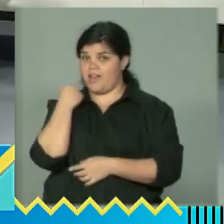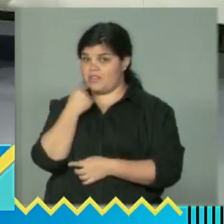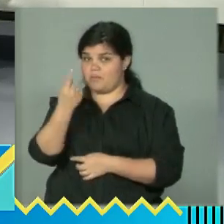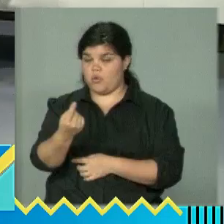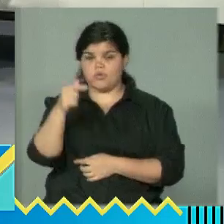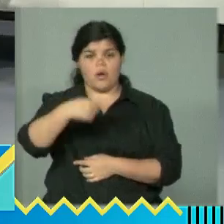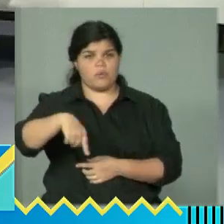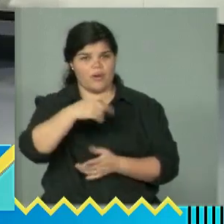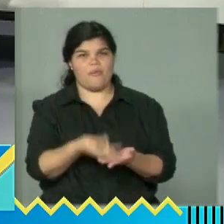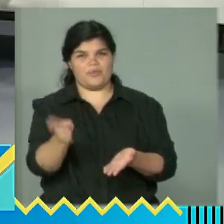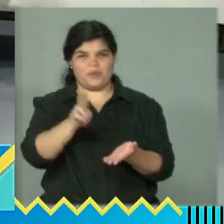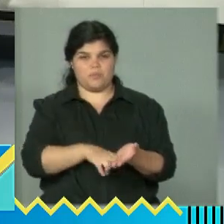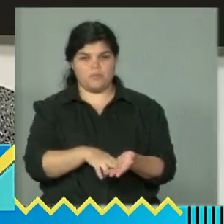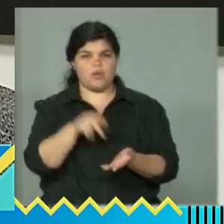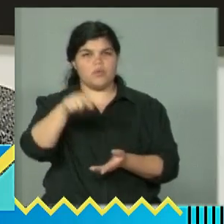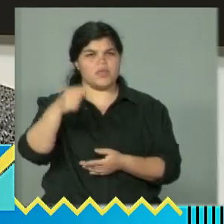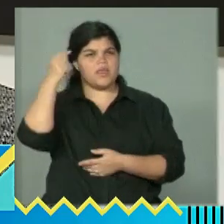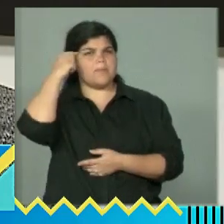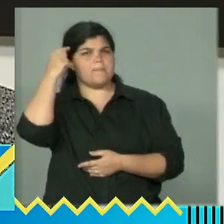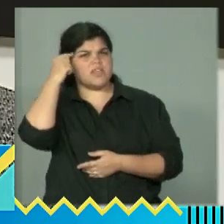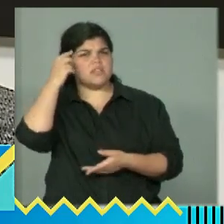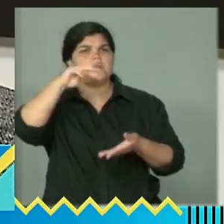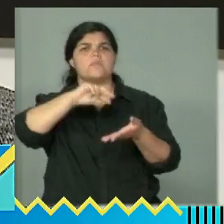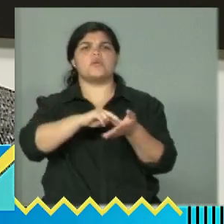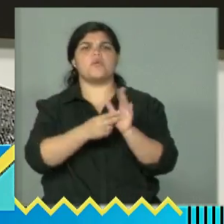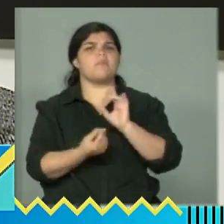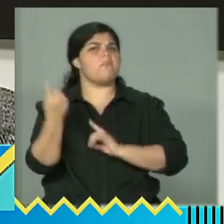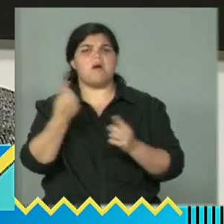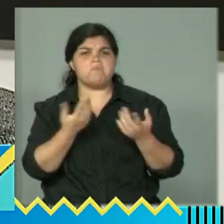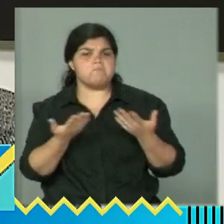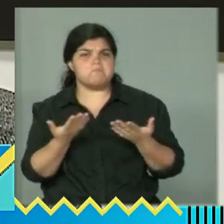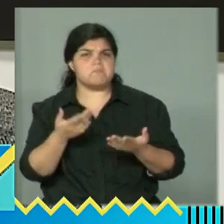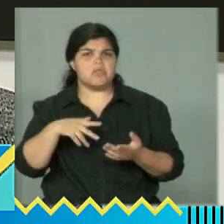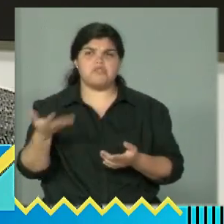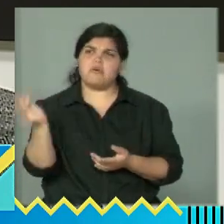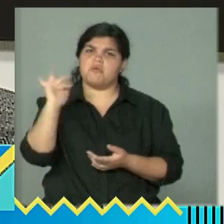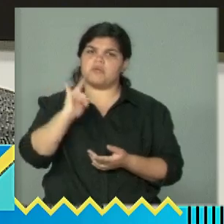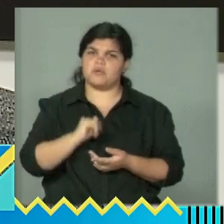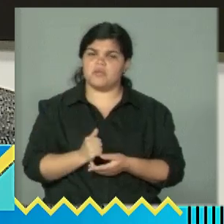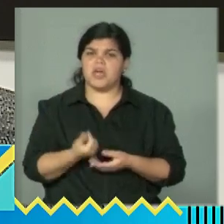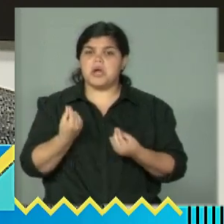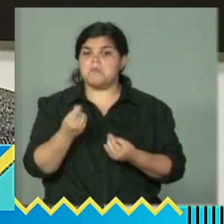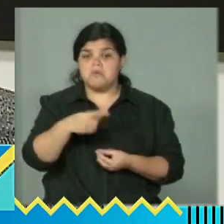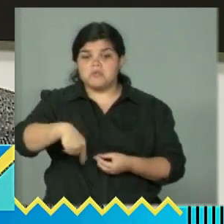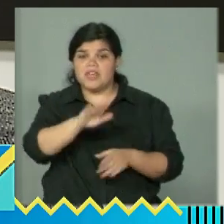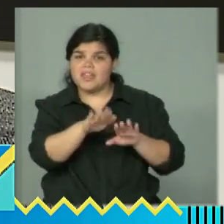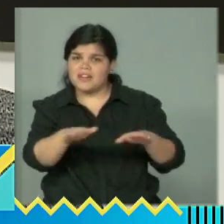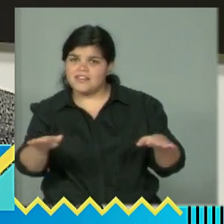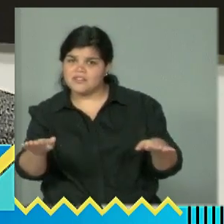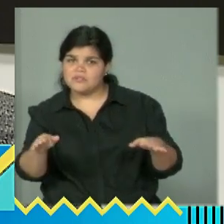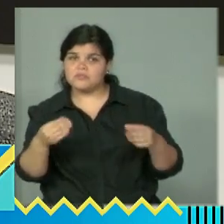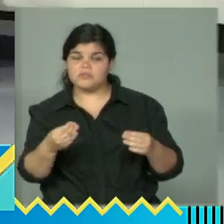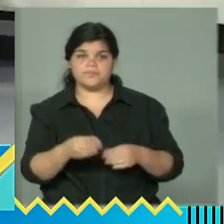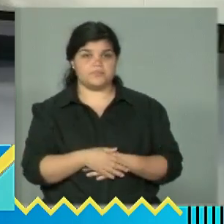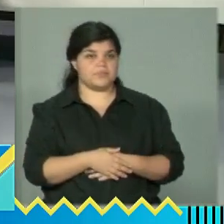que ver, ¿ustedes cuáles creen que son los problemas que vivimos nosotros a diario? A ustedes como niños, ¿qué les...? ¿A diario